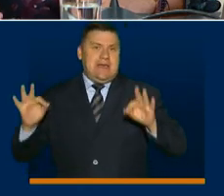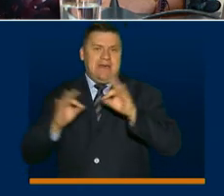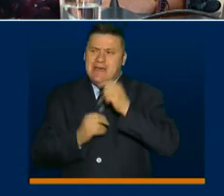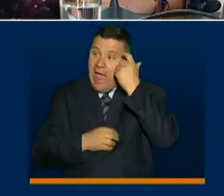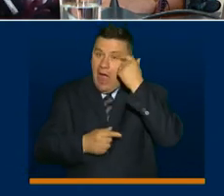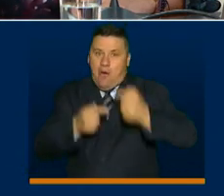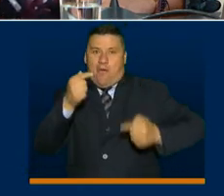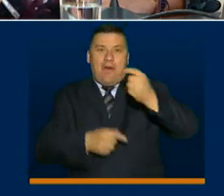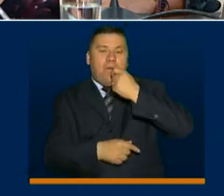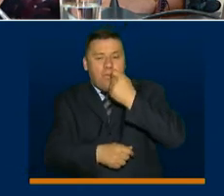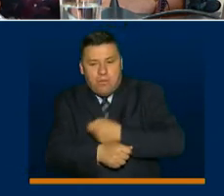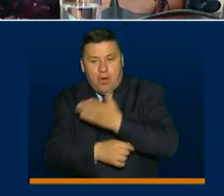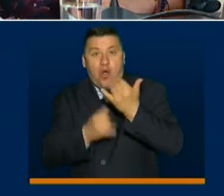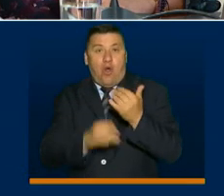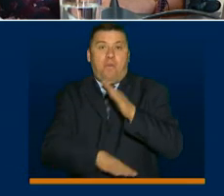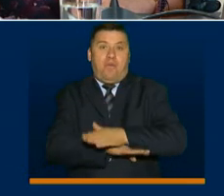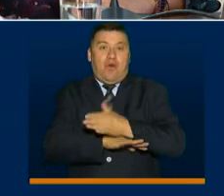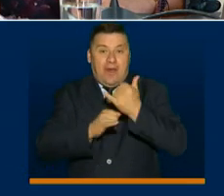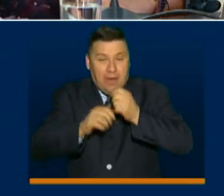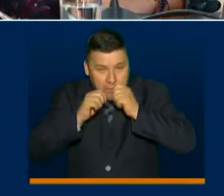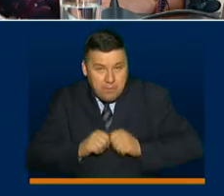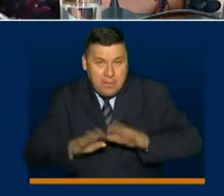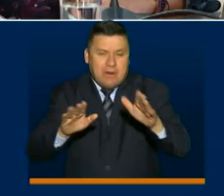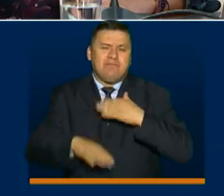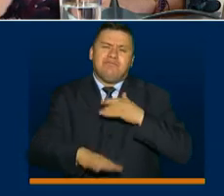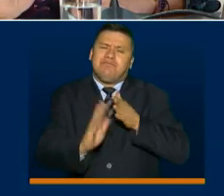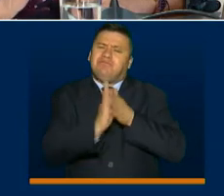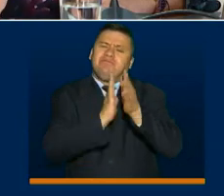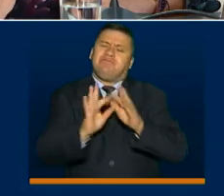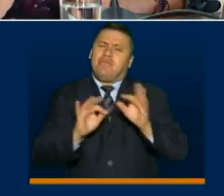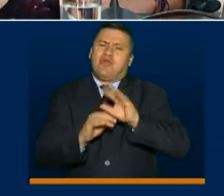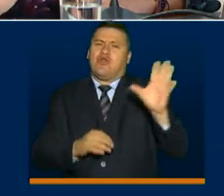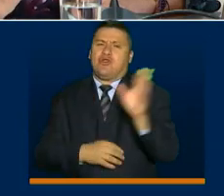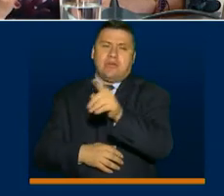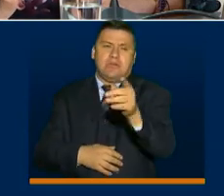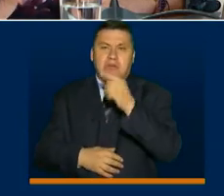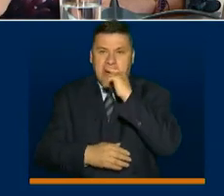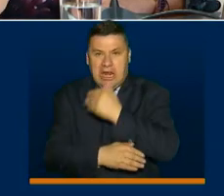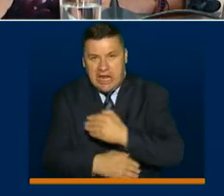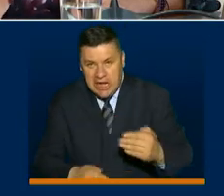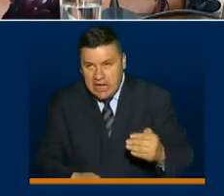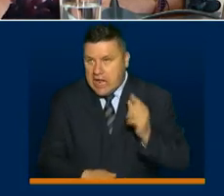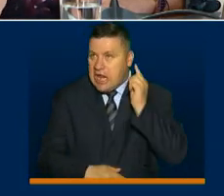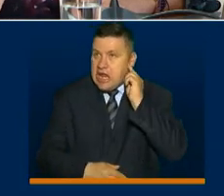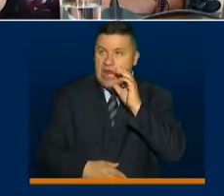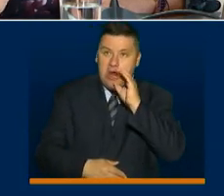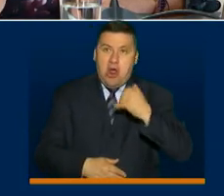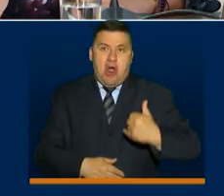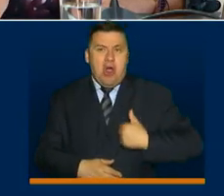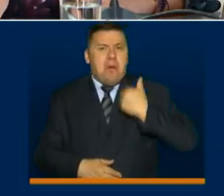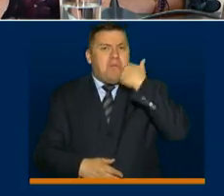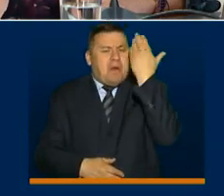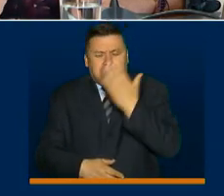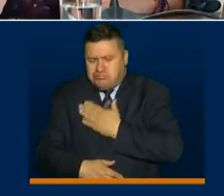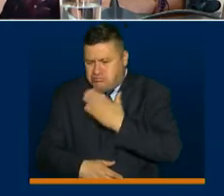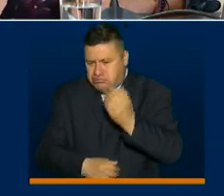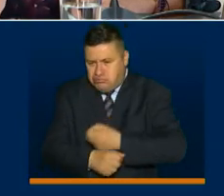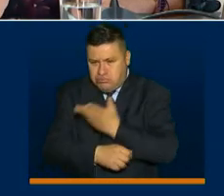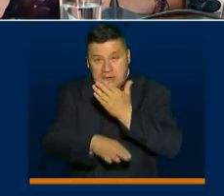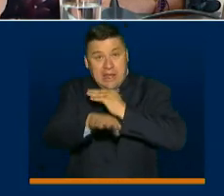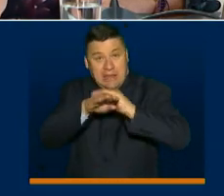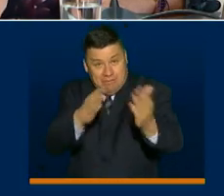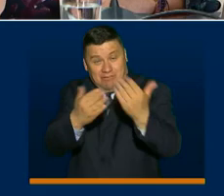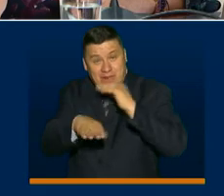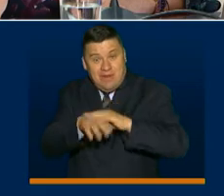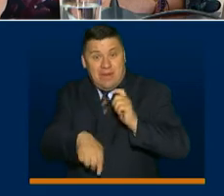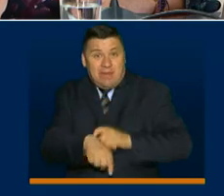este concurso, hoy en la tarde lo lanzábamos. Y el mensaje clave es para todos, es para niños, para jóvenes y para adultos. Es una invitación en